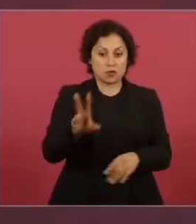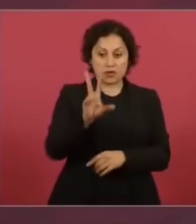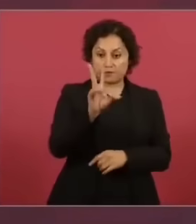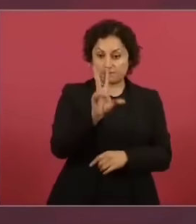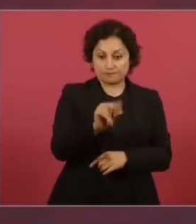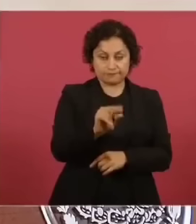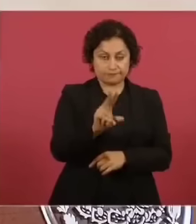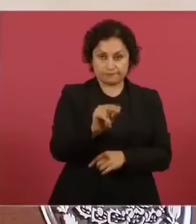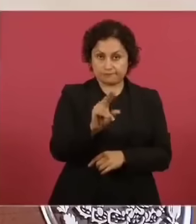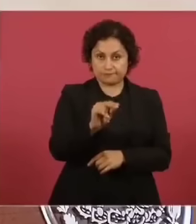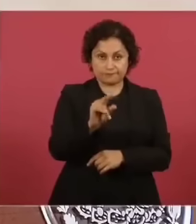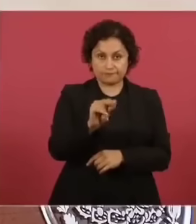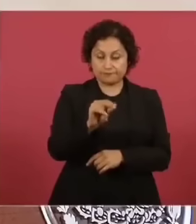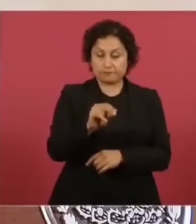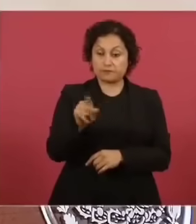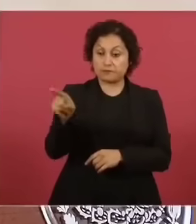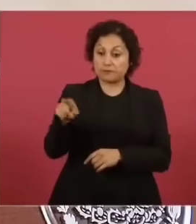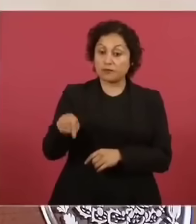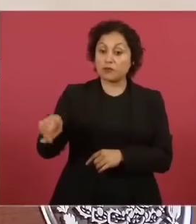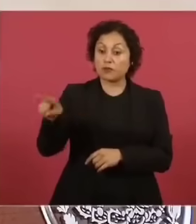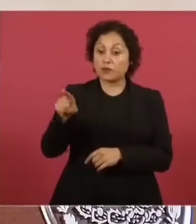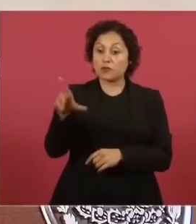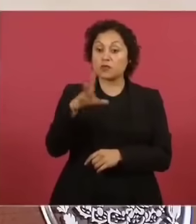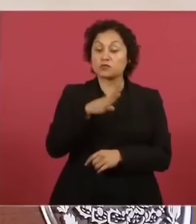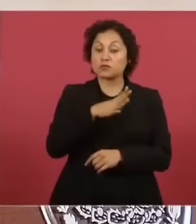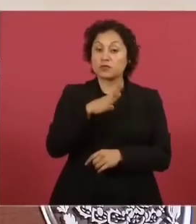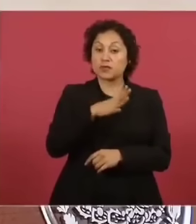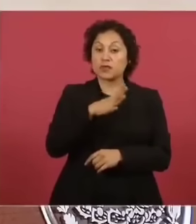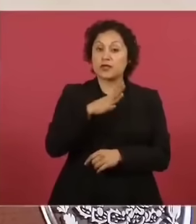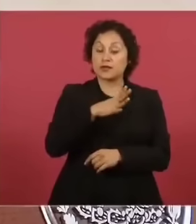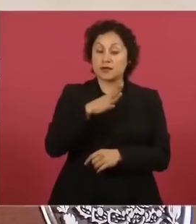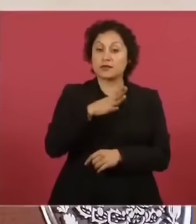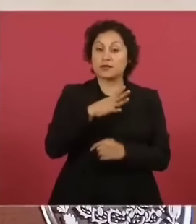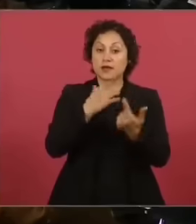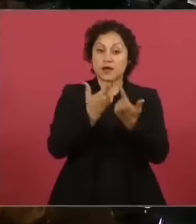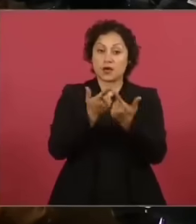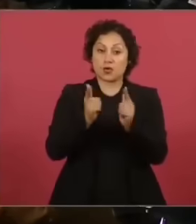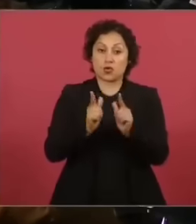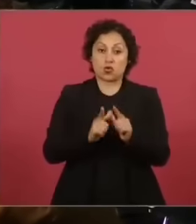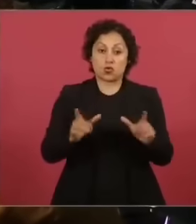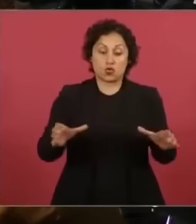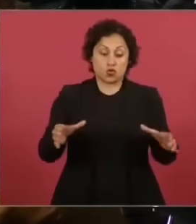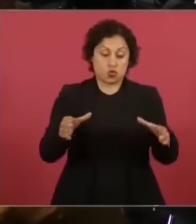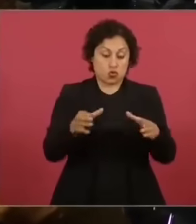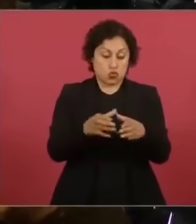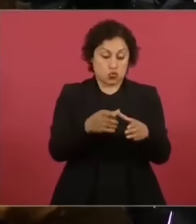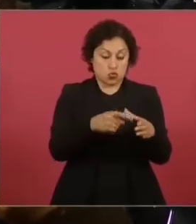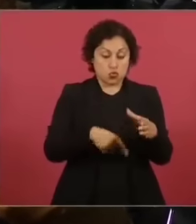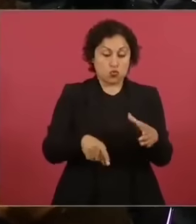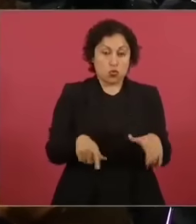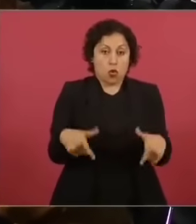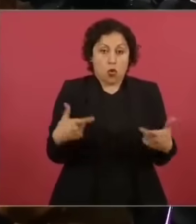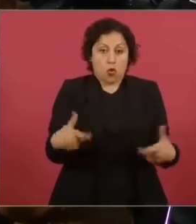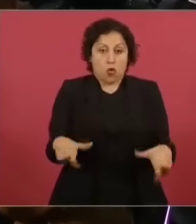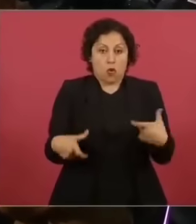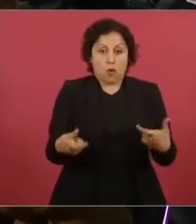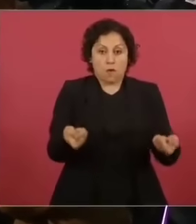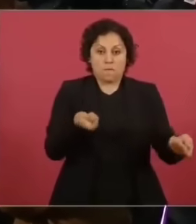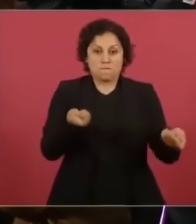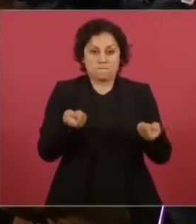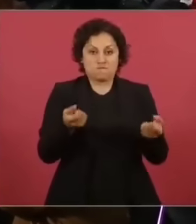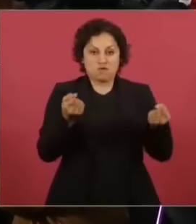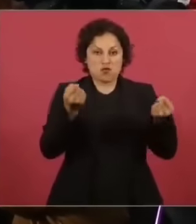utiliza la magia pod económico y del poder político en